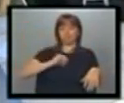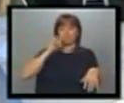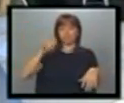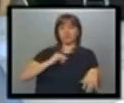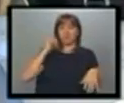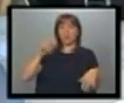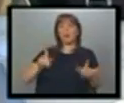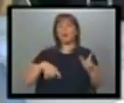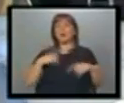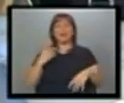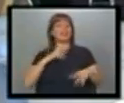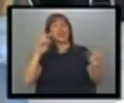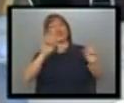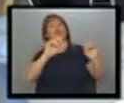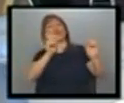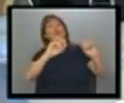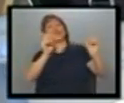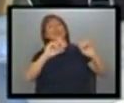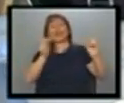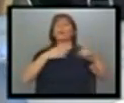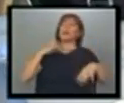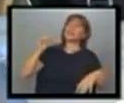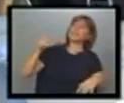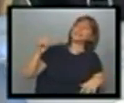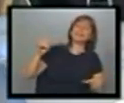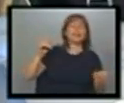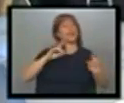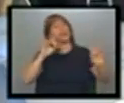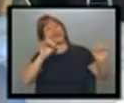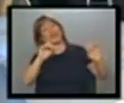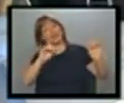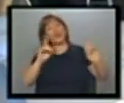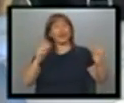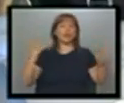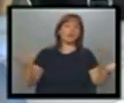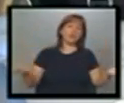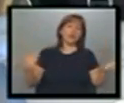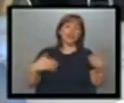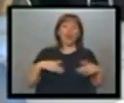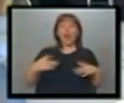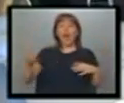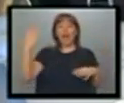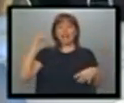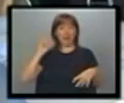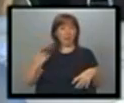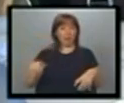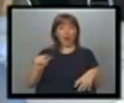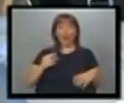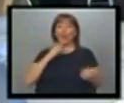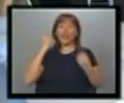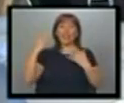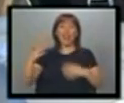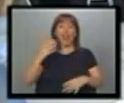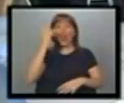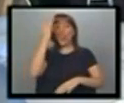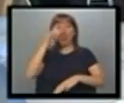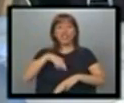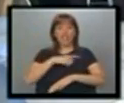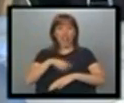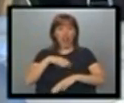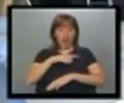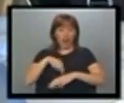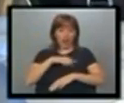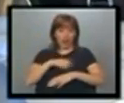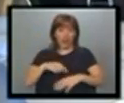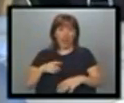después se desdijo, se contradijo. Fue muy importante la declaración de 12 horas como arrepentido, y ahora declaraciones periodísticas con